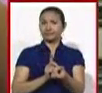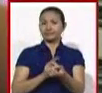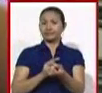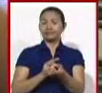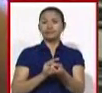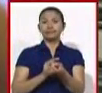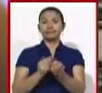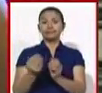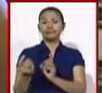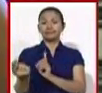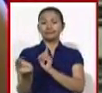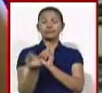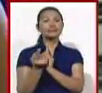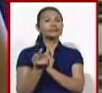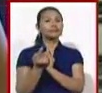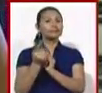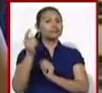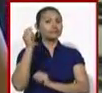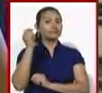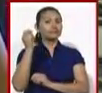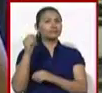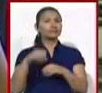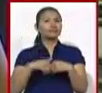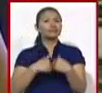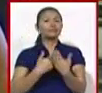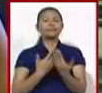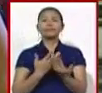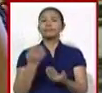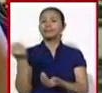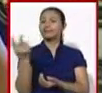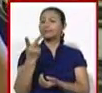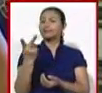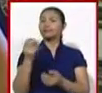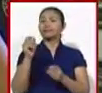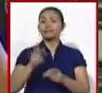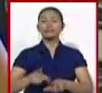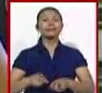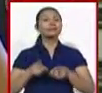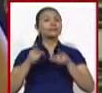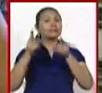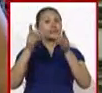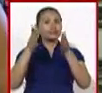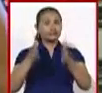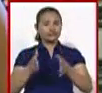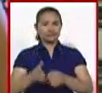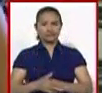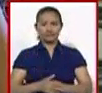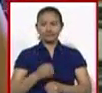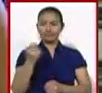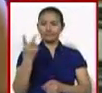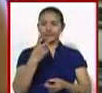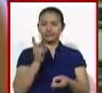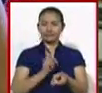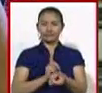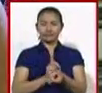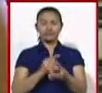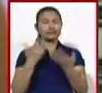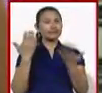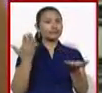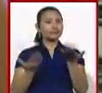va a presentar en calidad de testigo, denunciada? Ambas están como denunciadas en este caso, ¿no? Las dos médicos